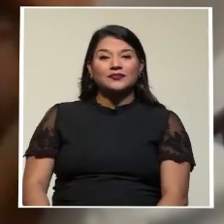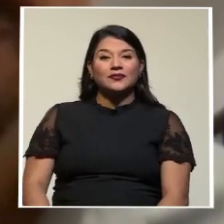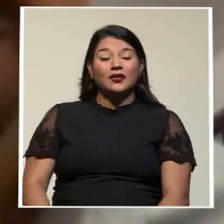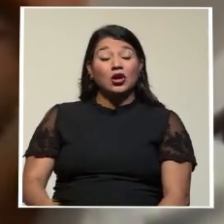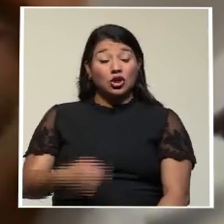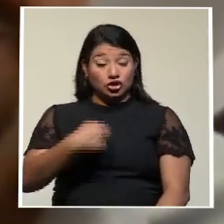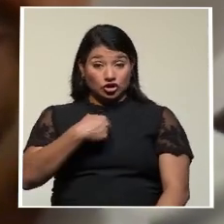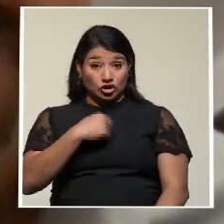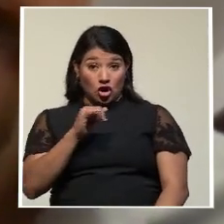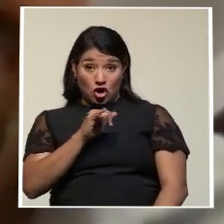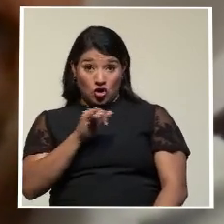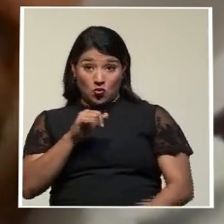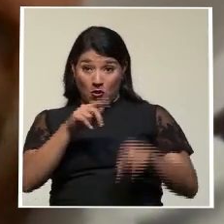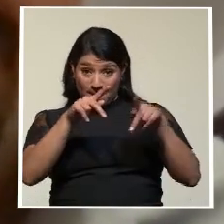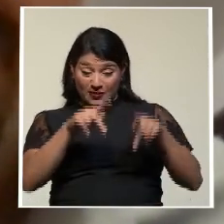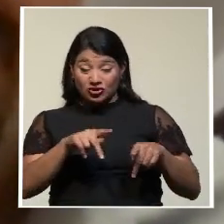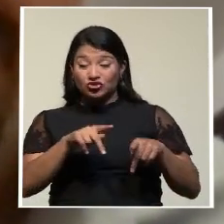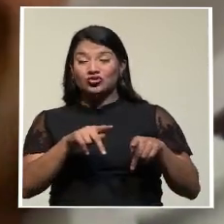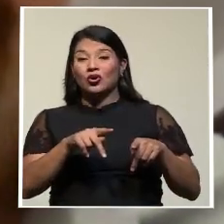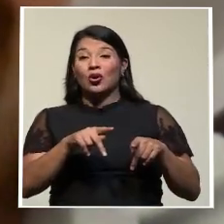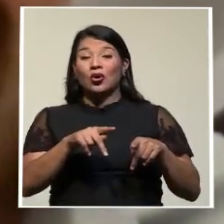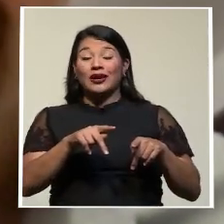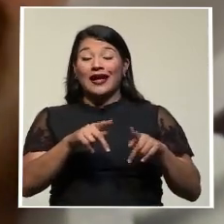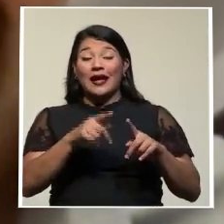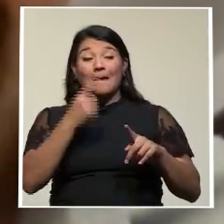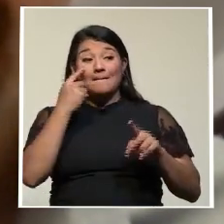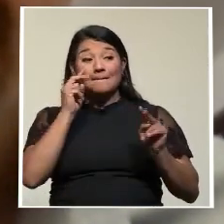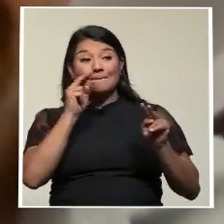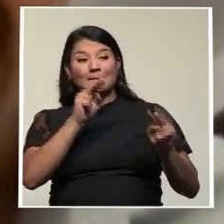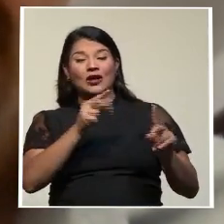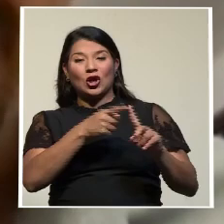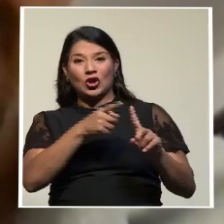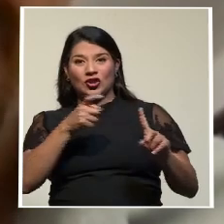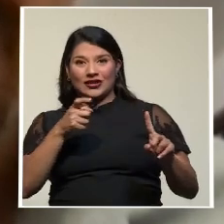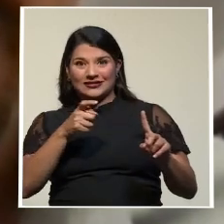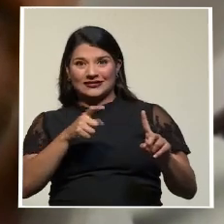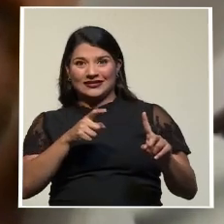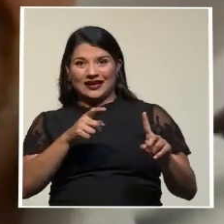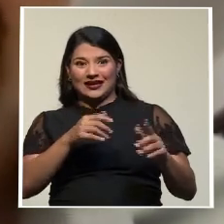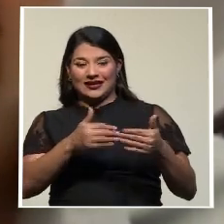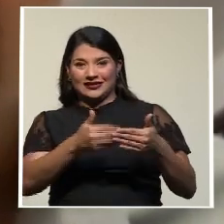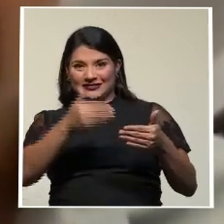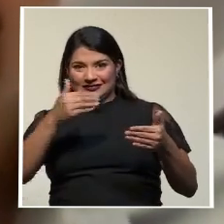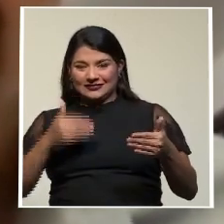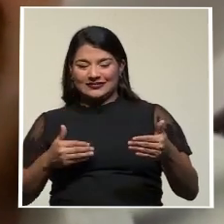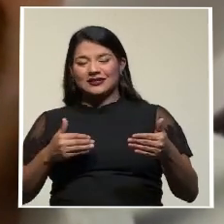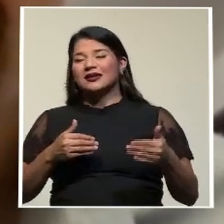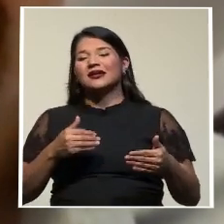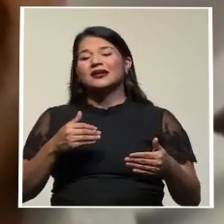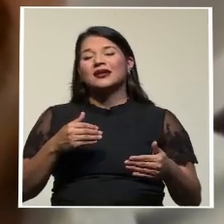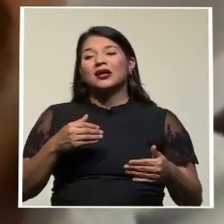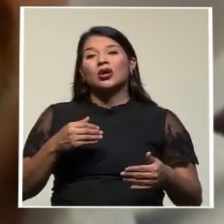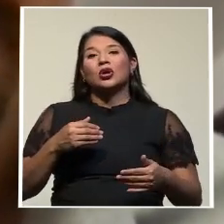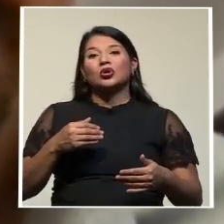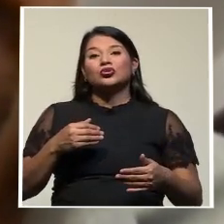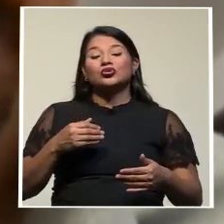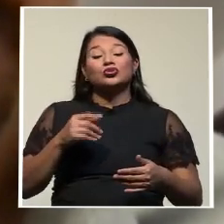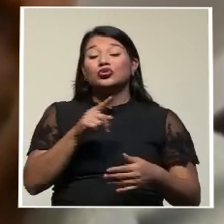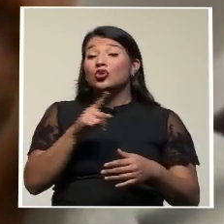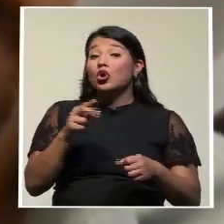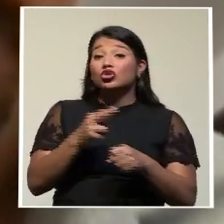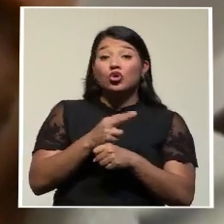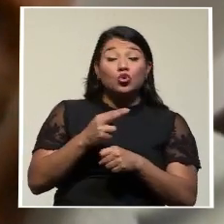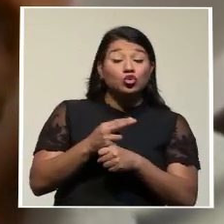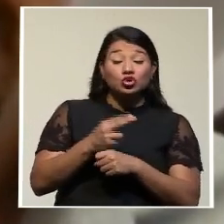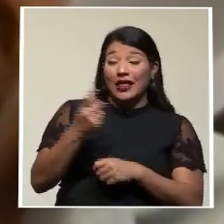uno como público, como ciudadano ve, es que no se ejecutan los